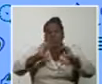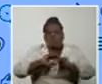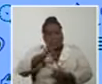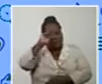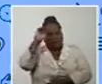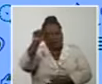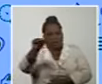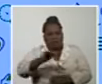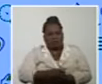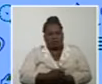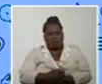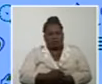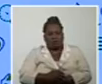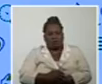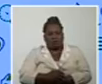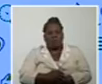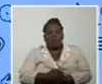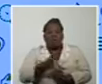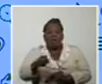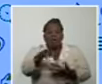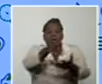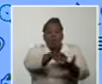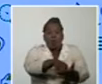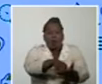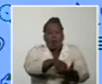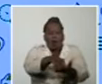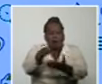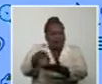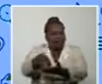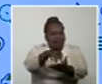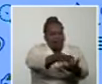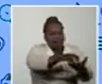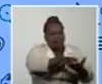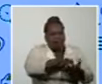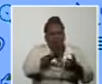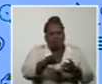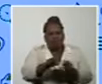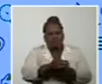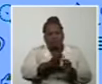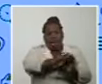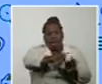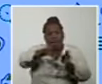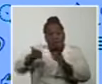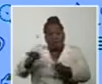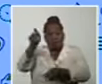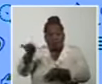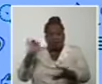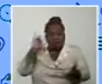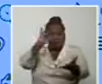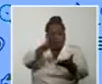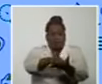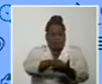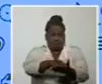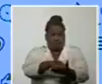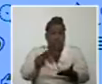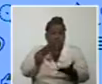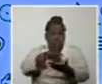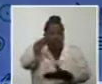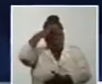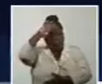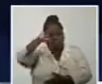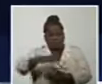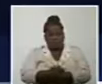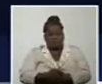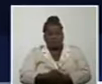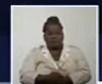en hospitales, sino en lugares destinados para ello, aparte de los viajeros que llegan al país. Eso,